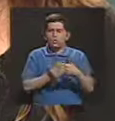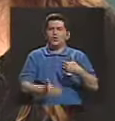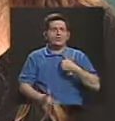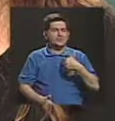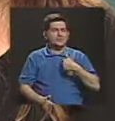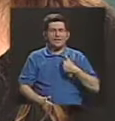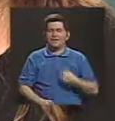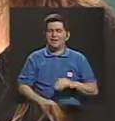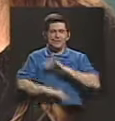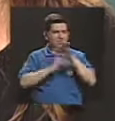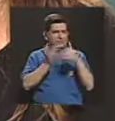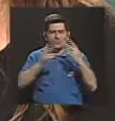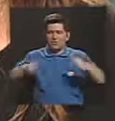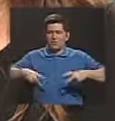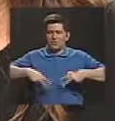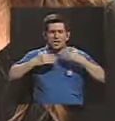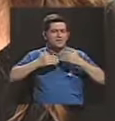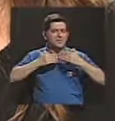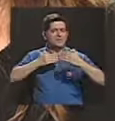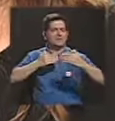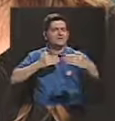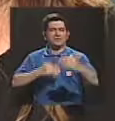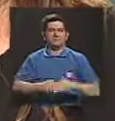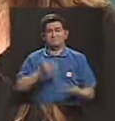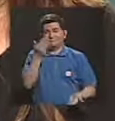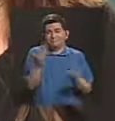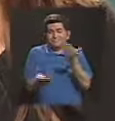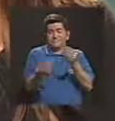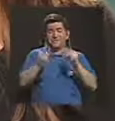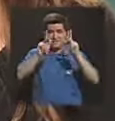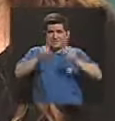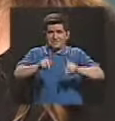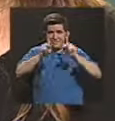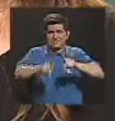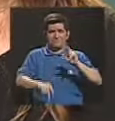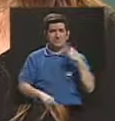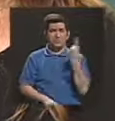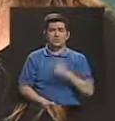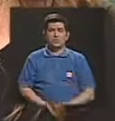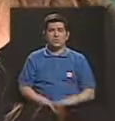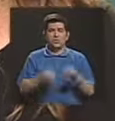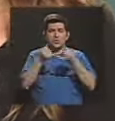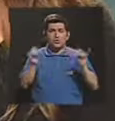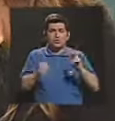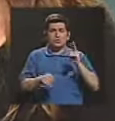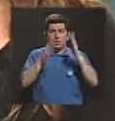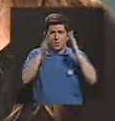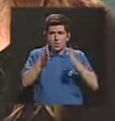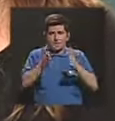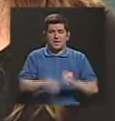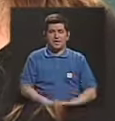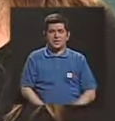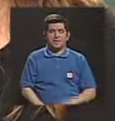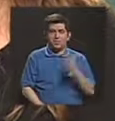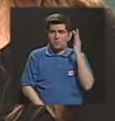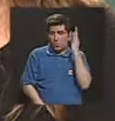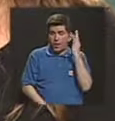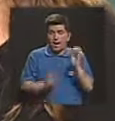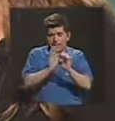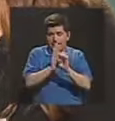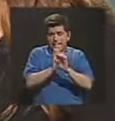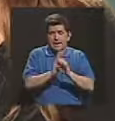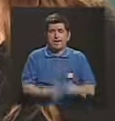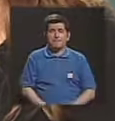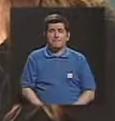tener a lo largo de la vida. Entonces, de repente esta persona no solo queda viuda, por ejemplo en el caso de las mujeres, entonces no